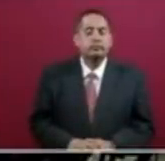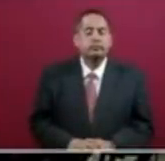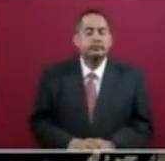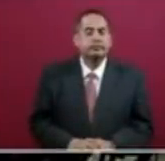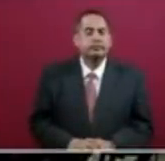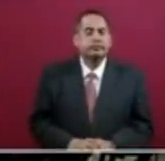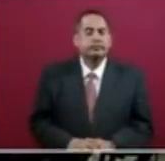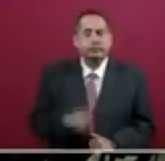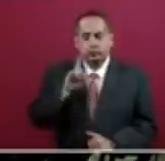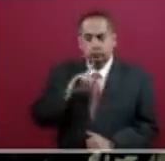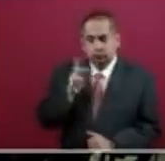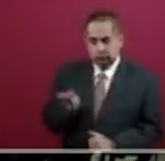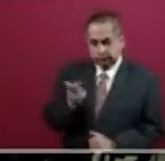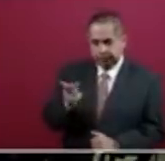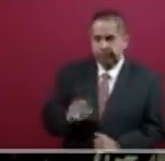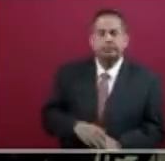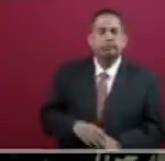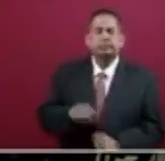sobre